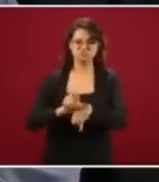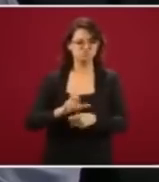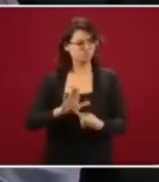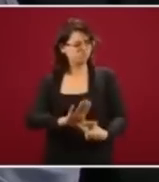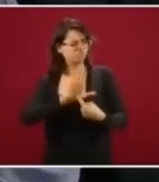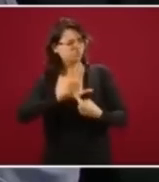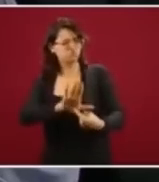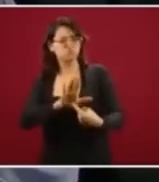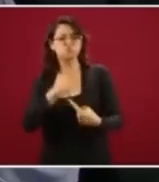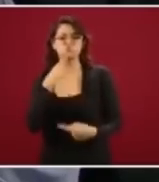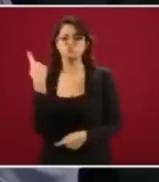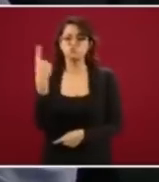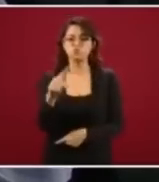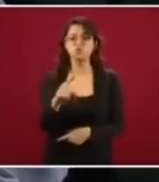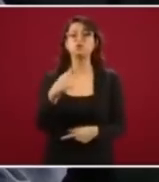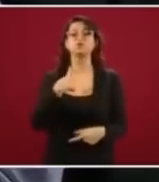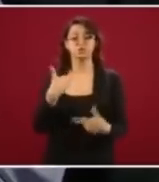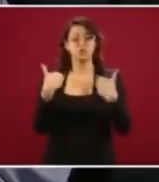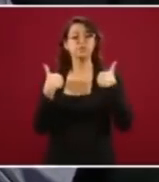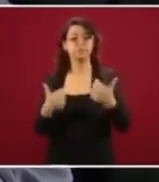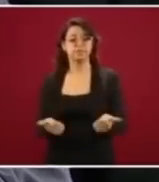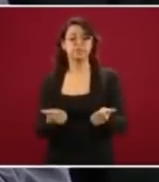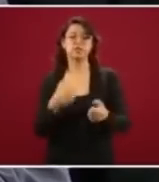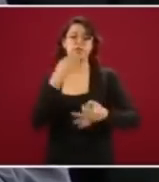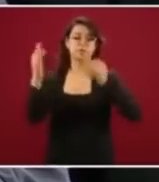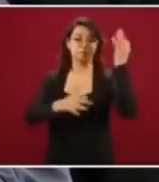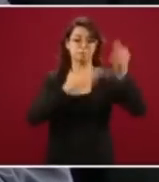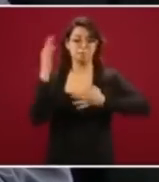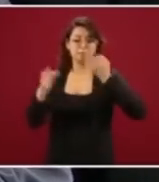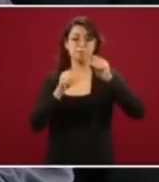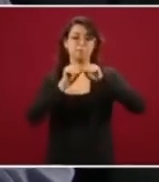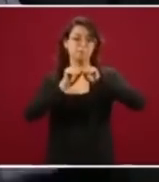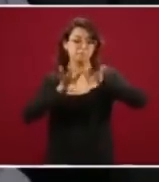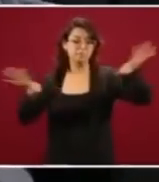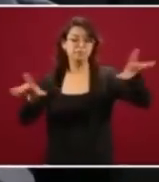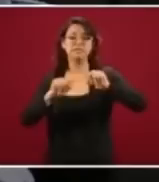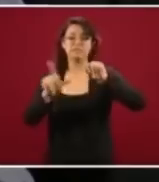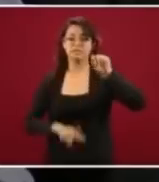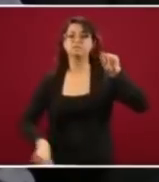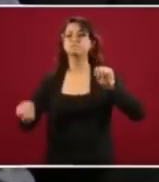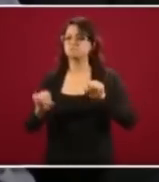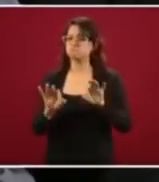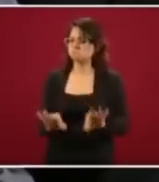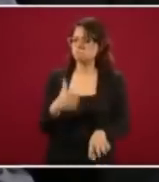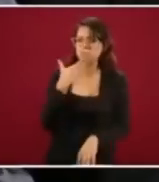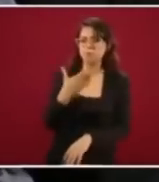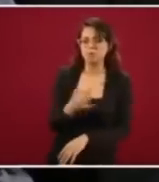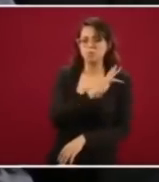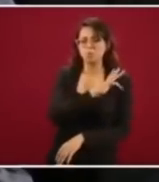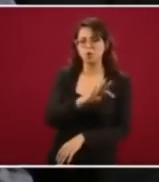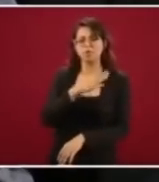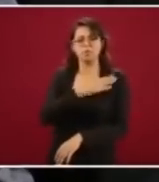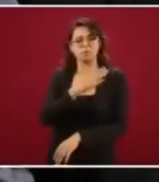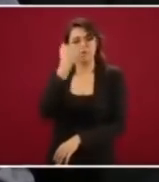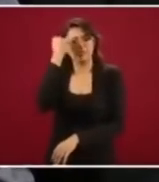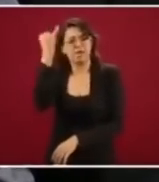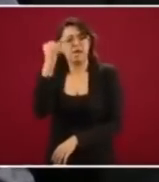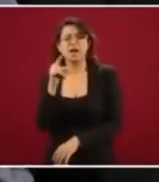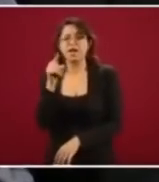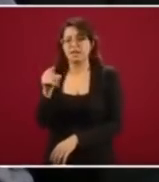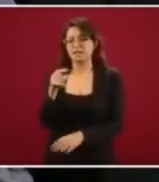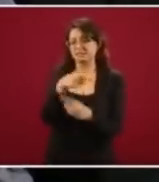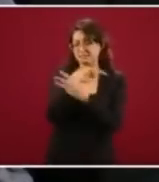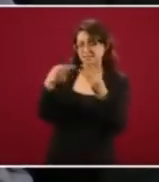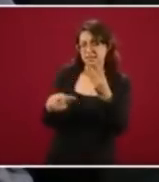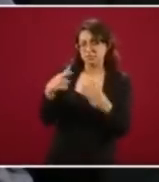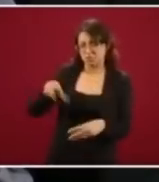yo entiendo de buena fuente que este tipo de campañas amplias a nivel nacional sí funcionan. ¿El gobierno está pensando, aunque sea en estas